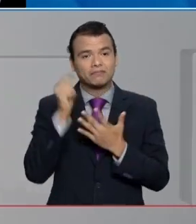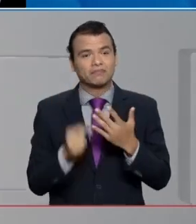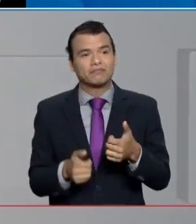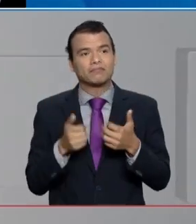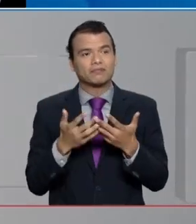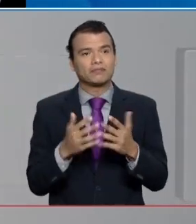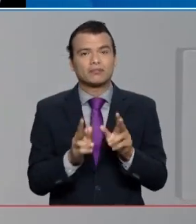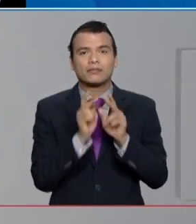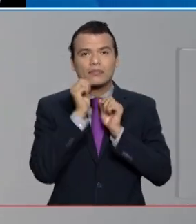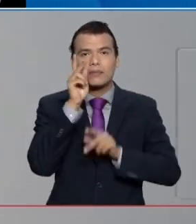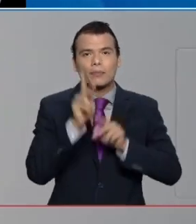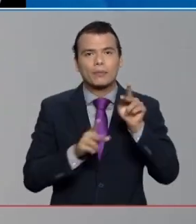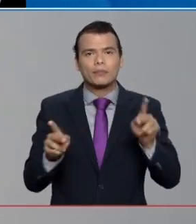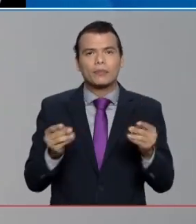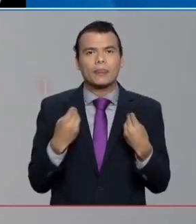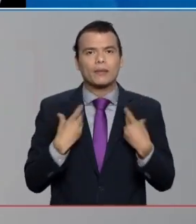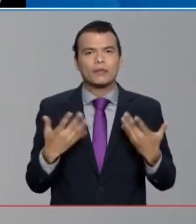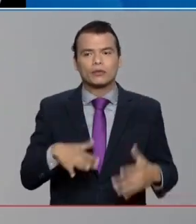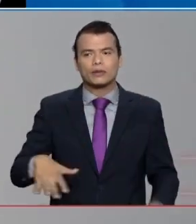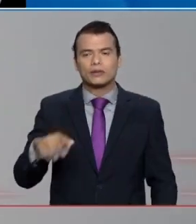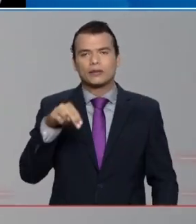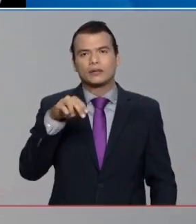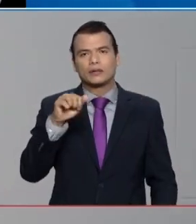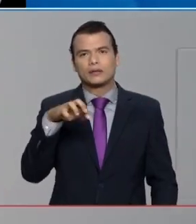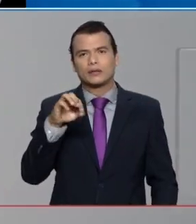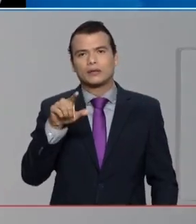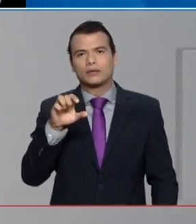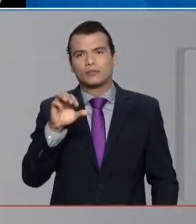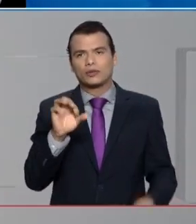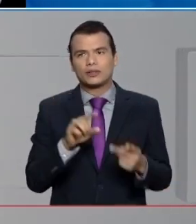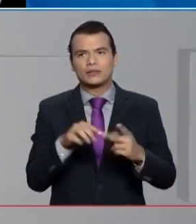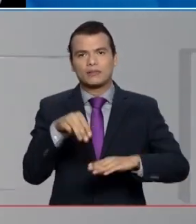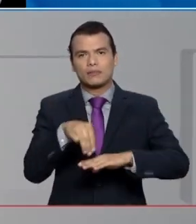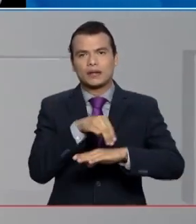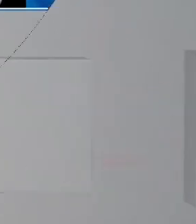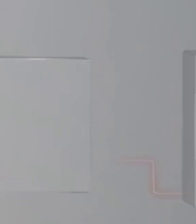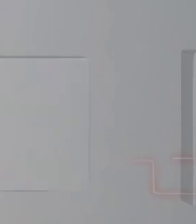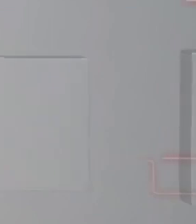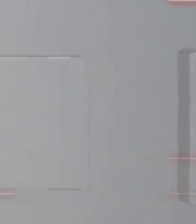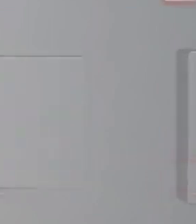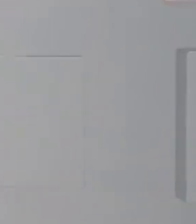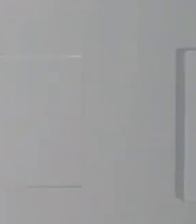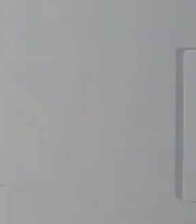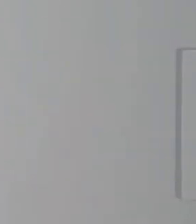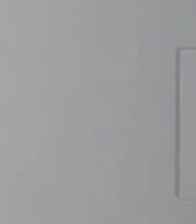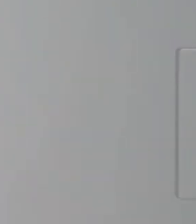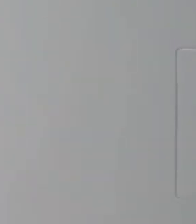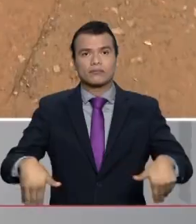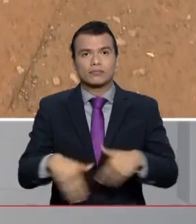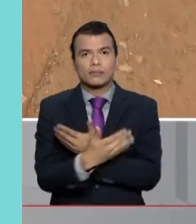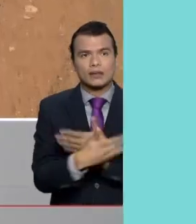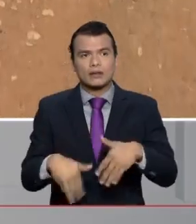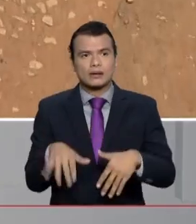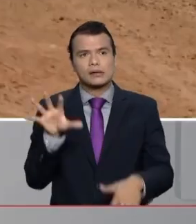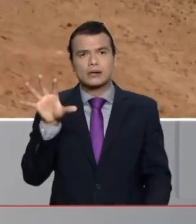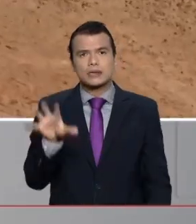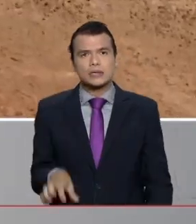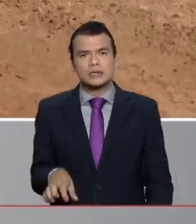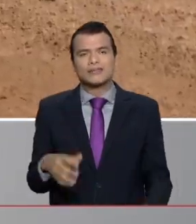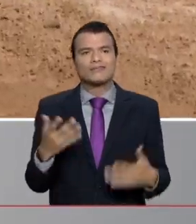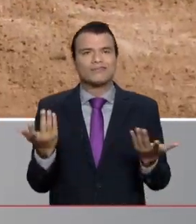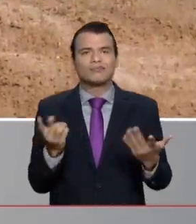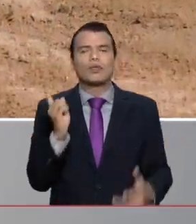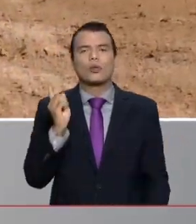Y varios habitantes de Alto Nápoles y Meléndez denuncian el avanzado deterioro de una vía por cuenta de trabajos que iniciaron operarios de las